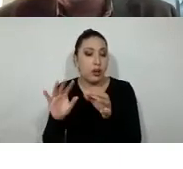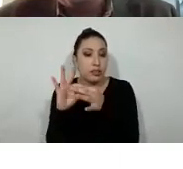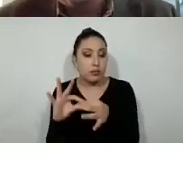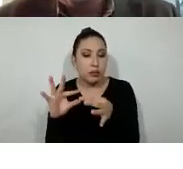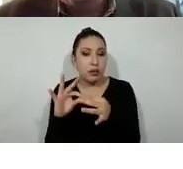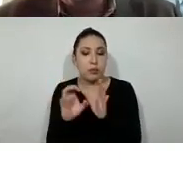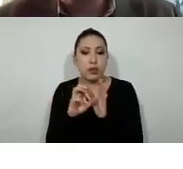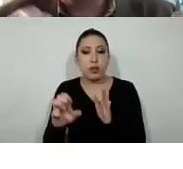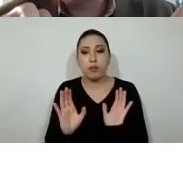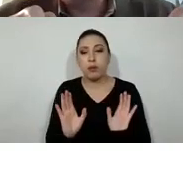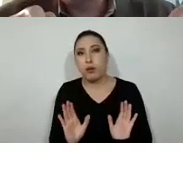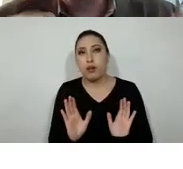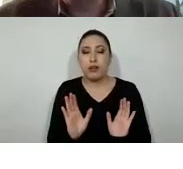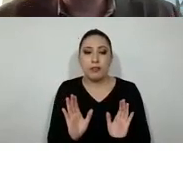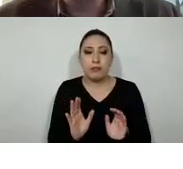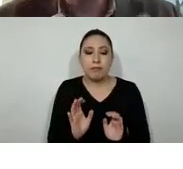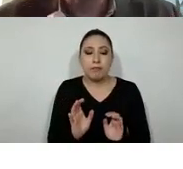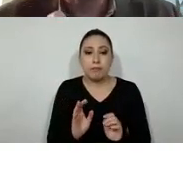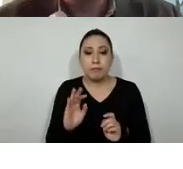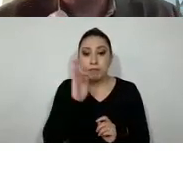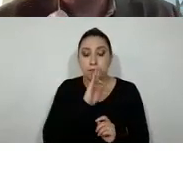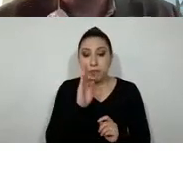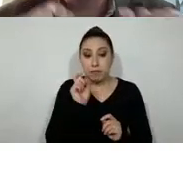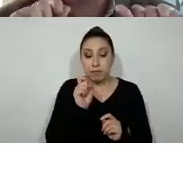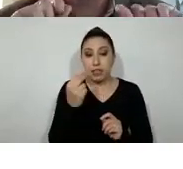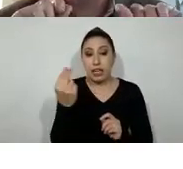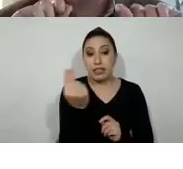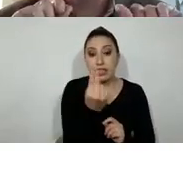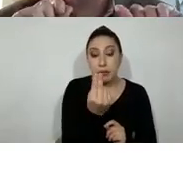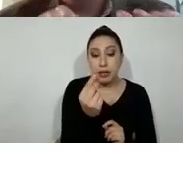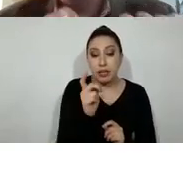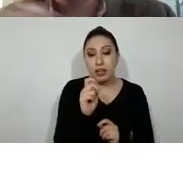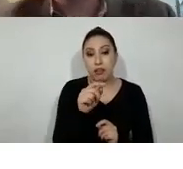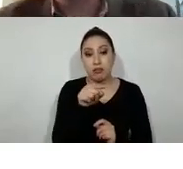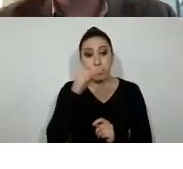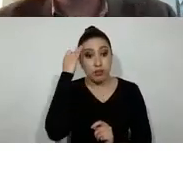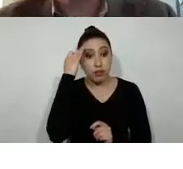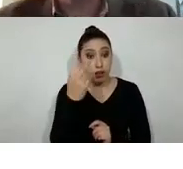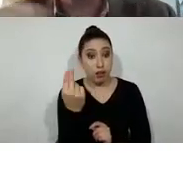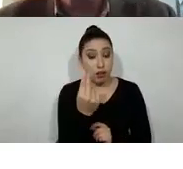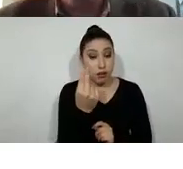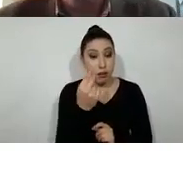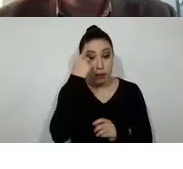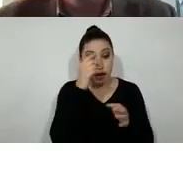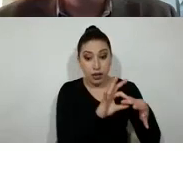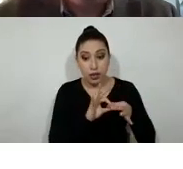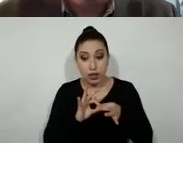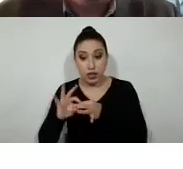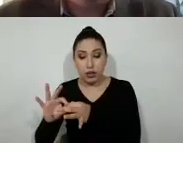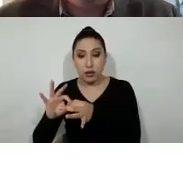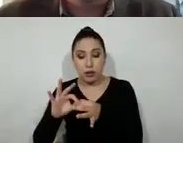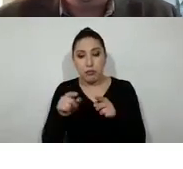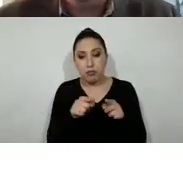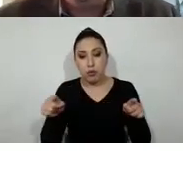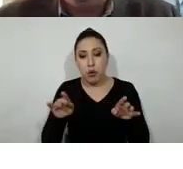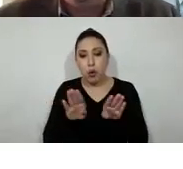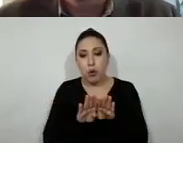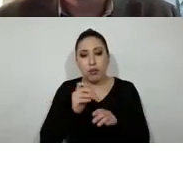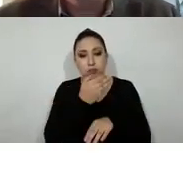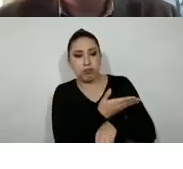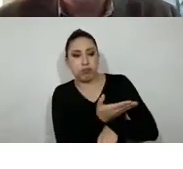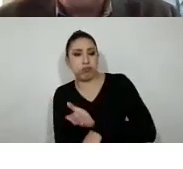que hubo, dice el tiempo necesario para el registro de la detención y un traslado razonable. Pero entonces no dice